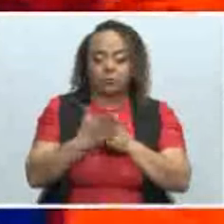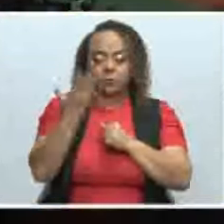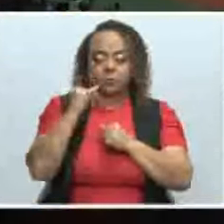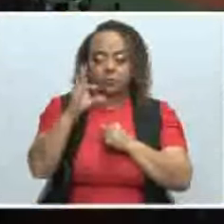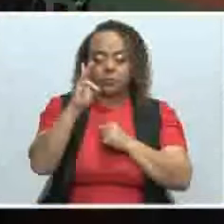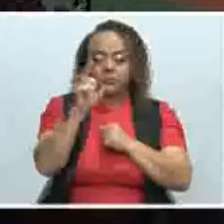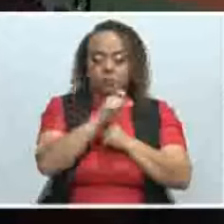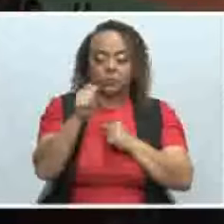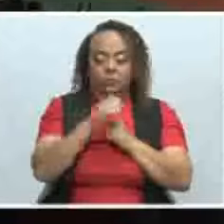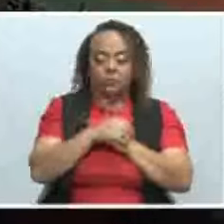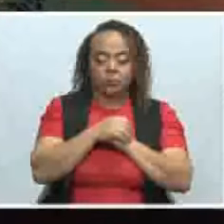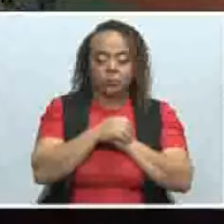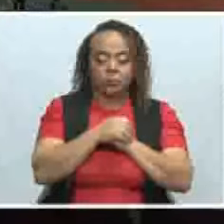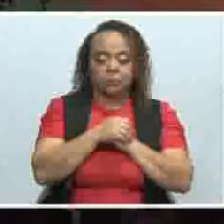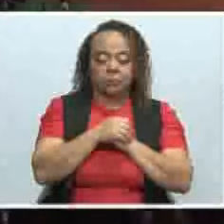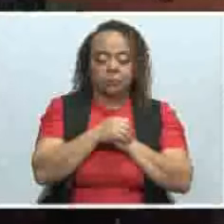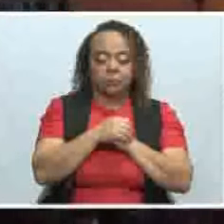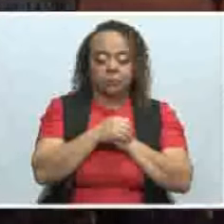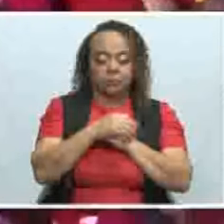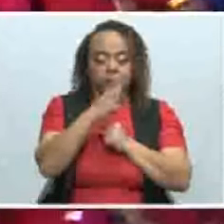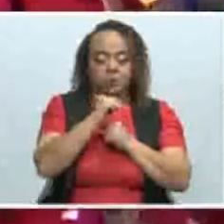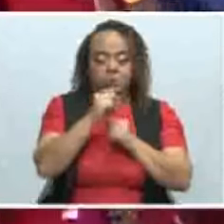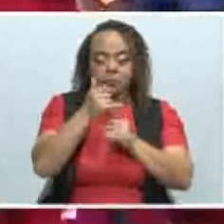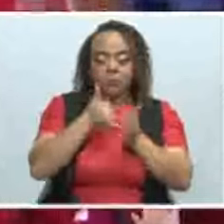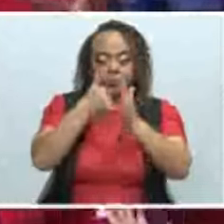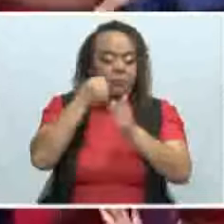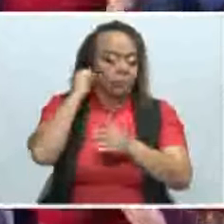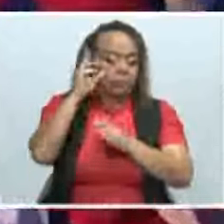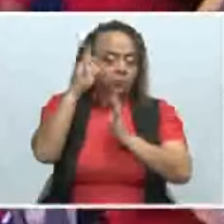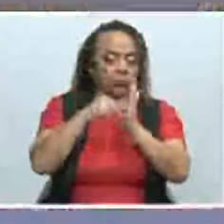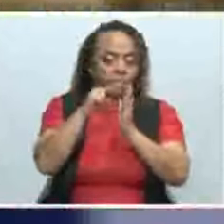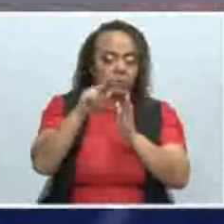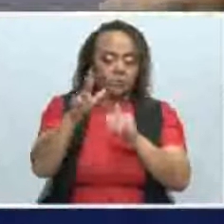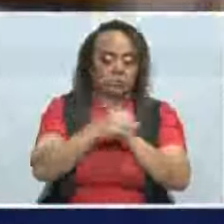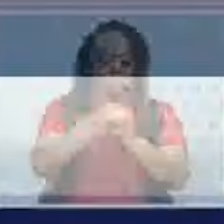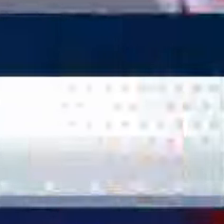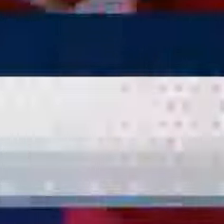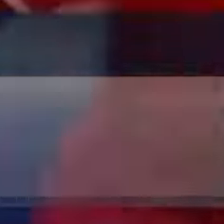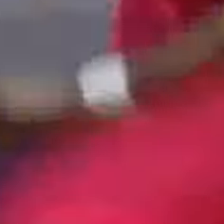7 meses en la Copa Oro 2023, en la derrota 2-0 ante México.